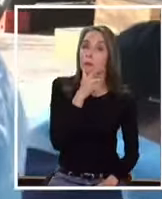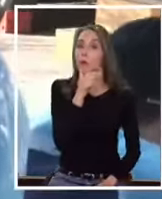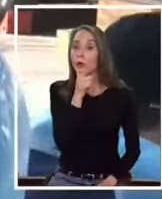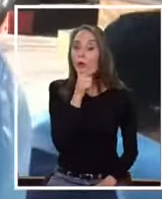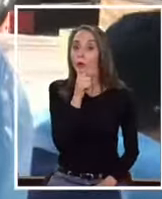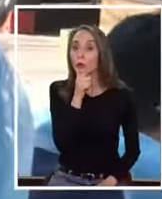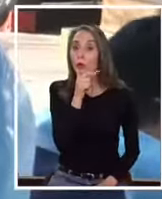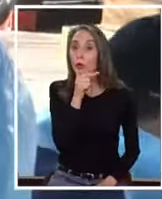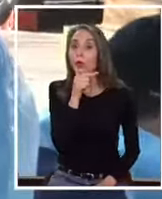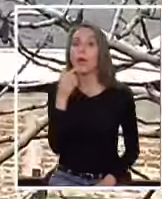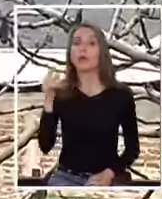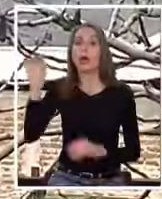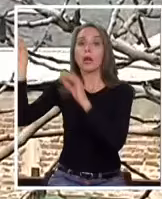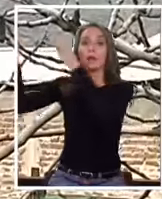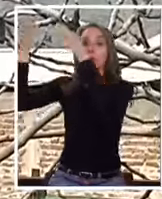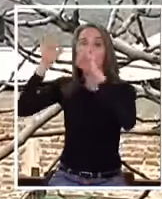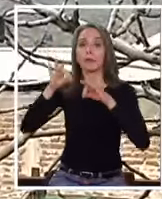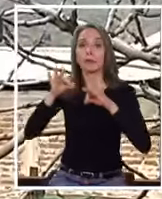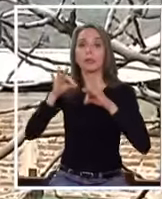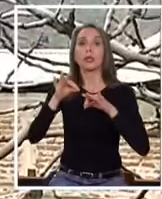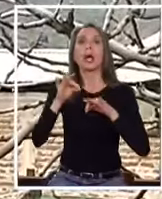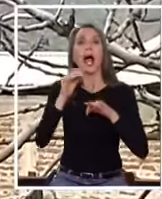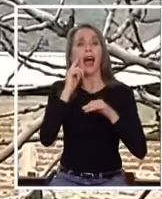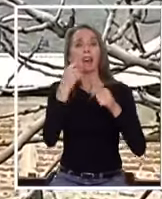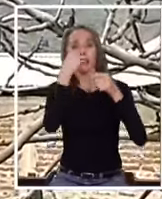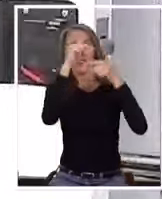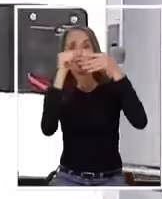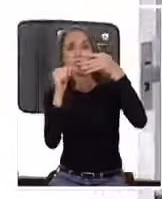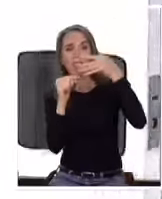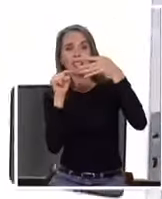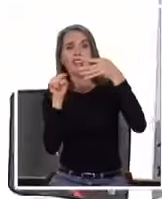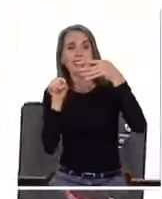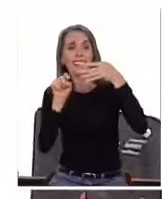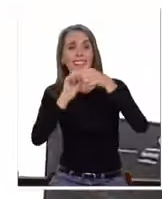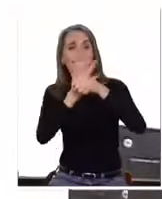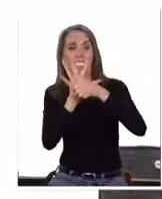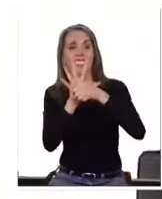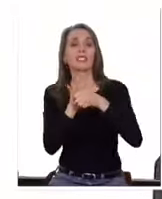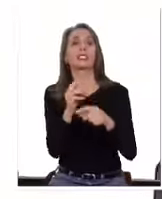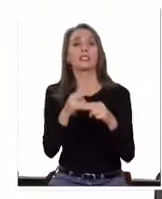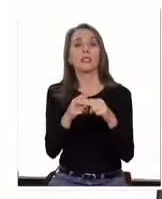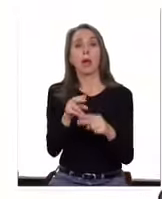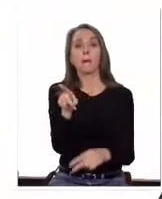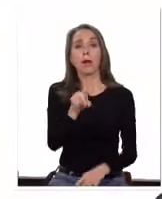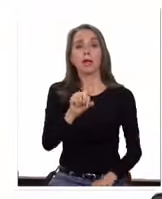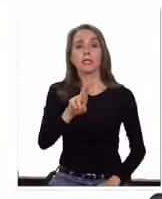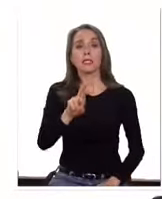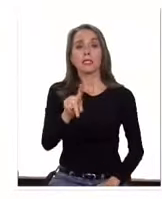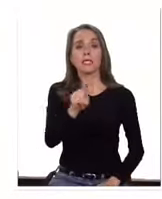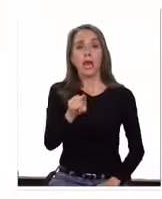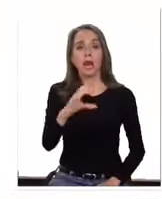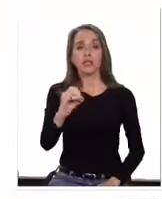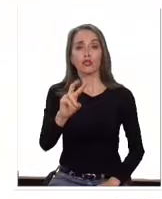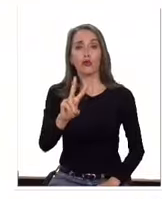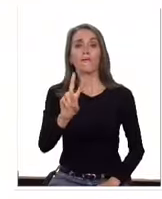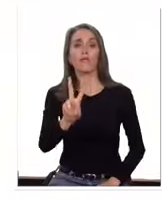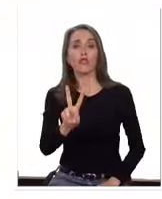dudas que se generan tras la llegada de una de las variantes más peligrosas del SARS-CoV-2.